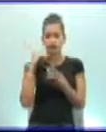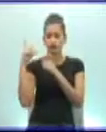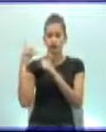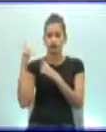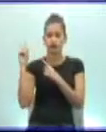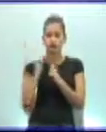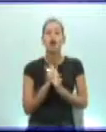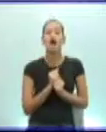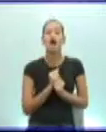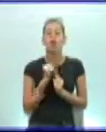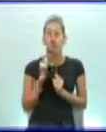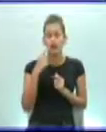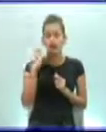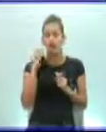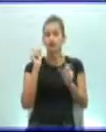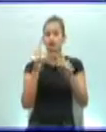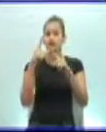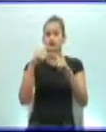trabajo algebraico.